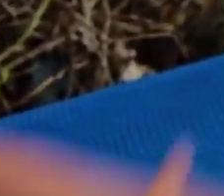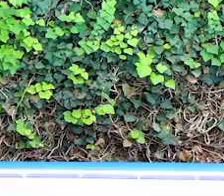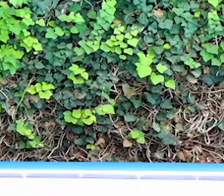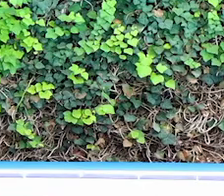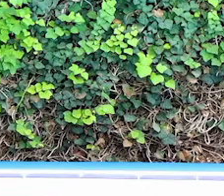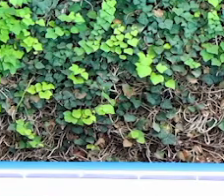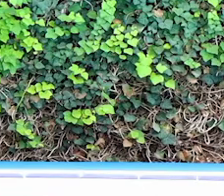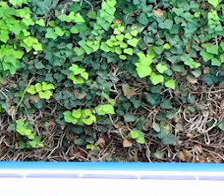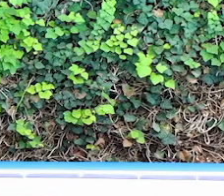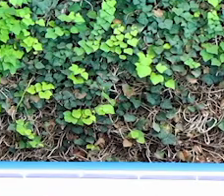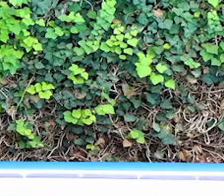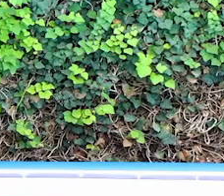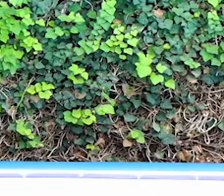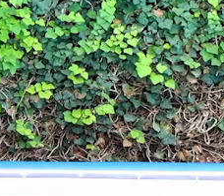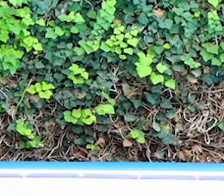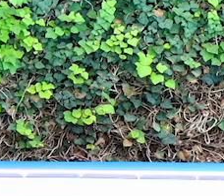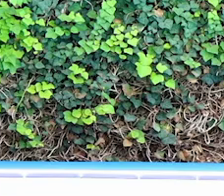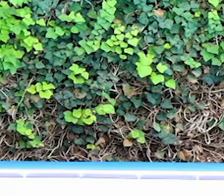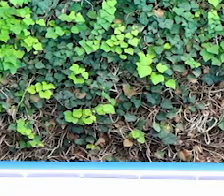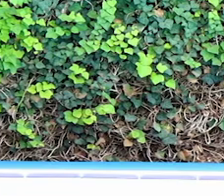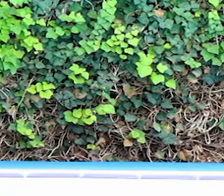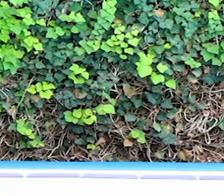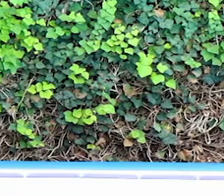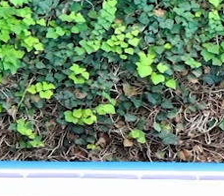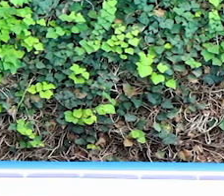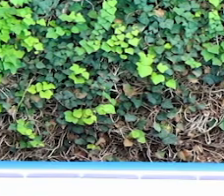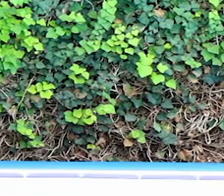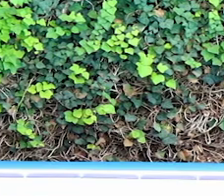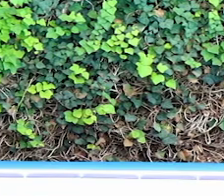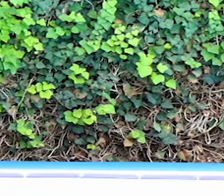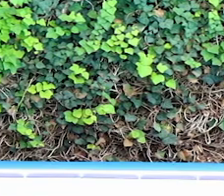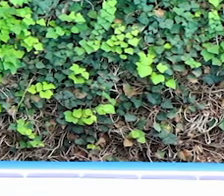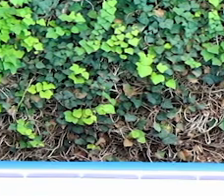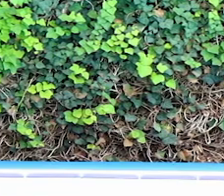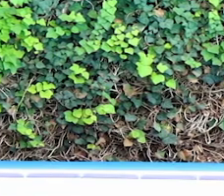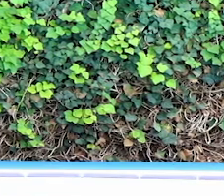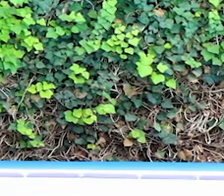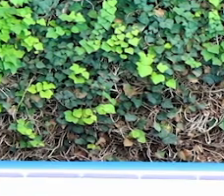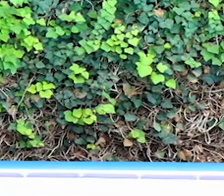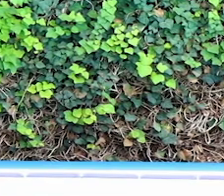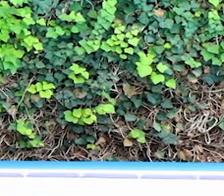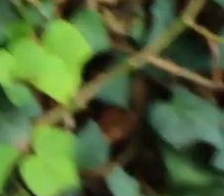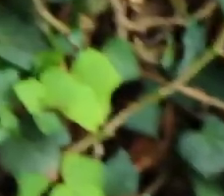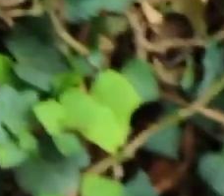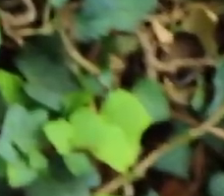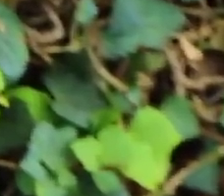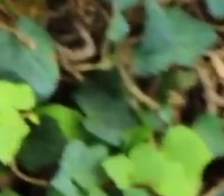Otra. Bien, descansamos. Respiramos.